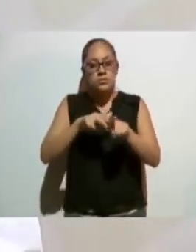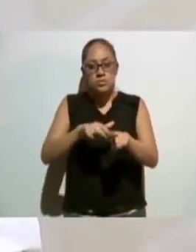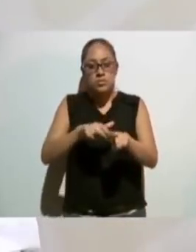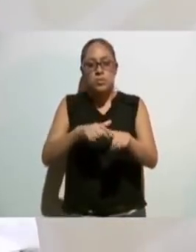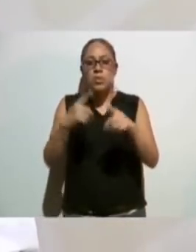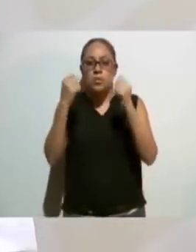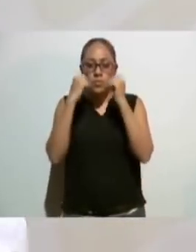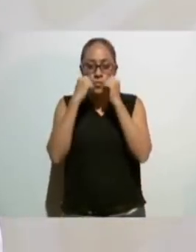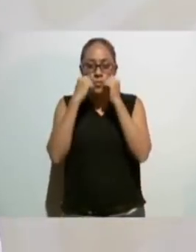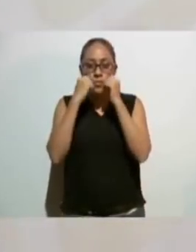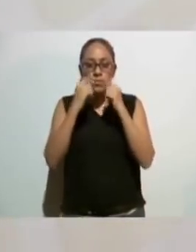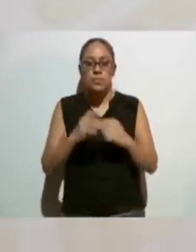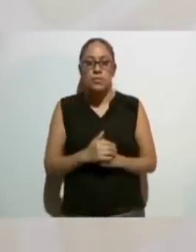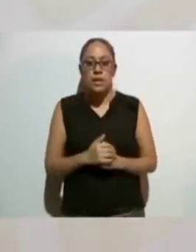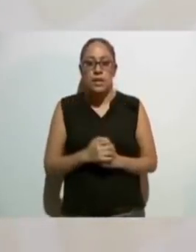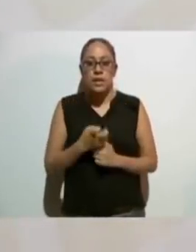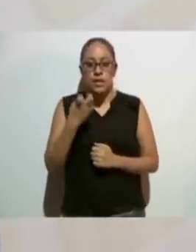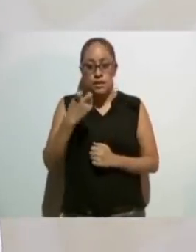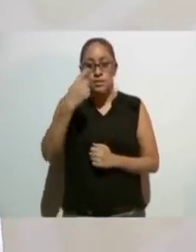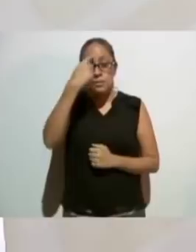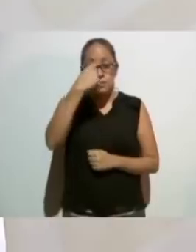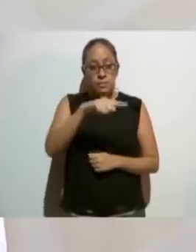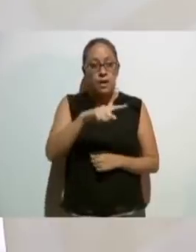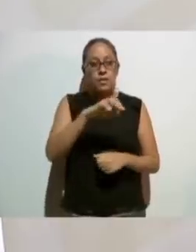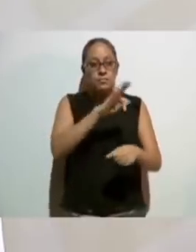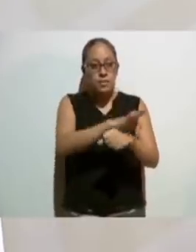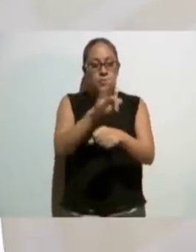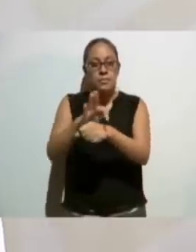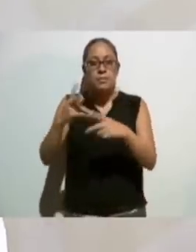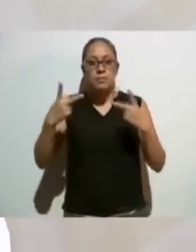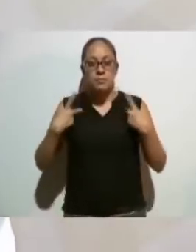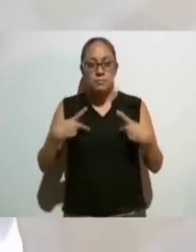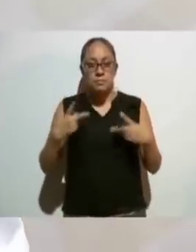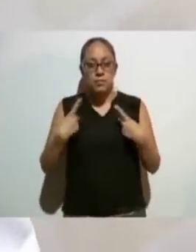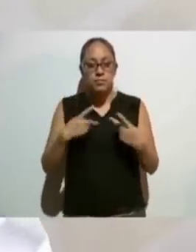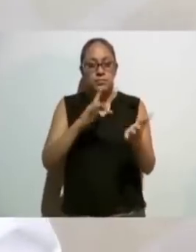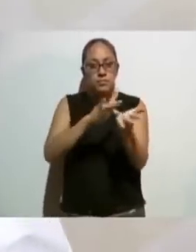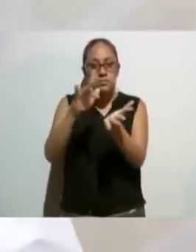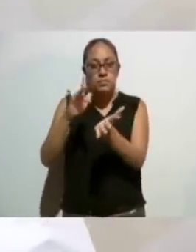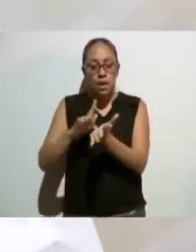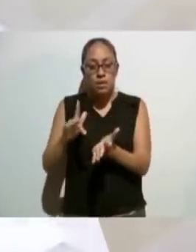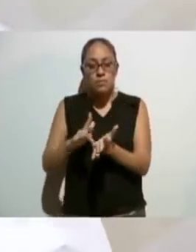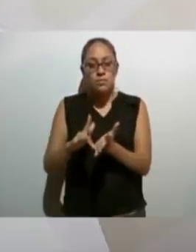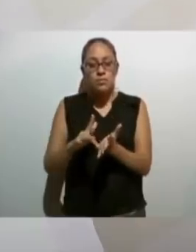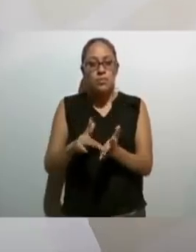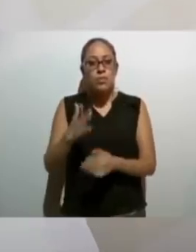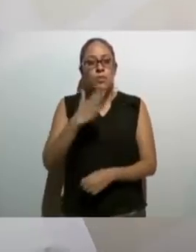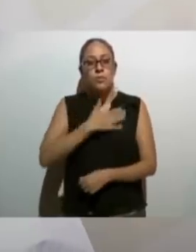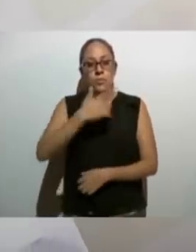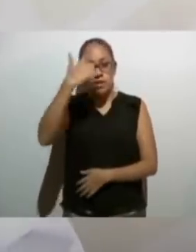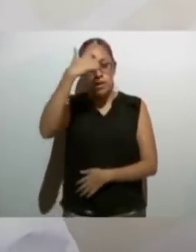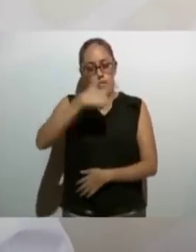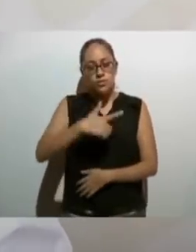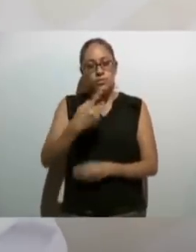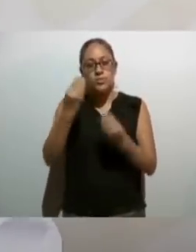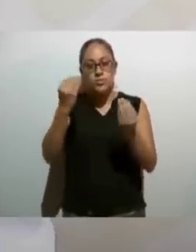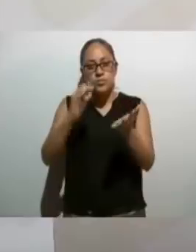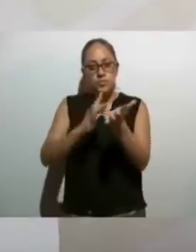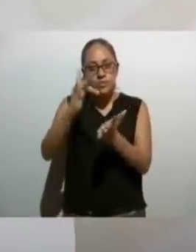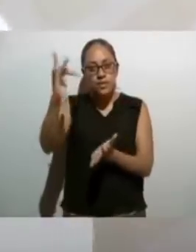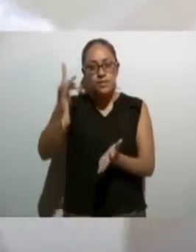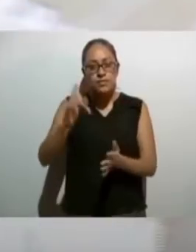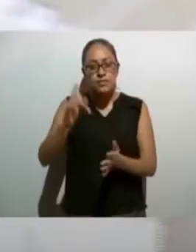va, por el bien del pueblo y por el bien de la nación. Buenas noches y muchas